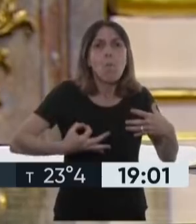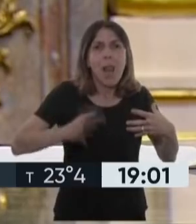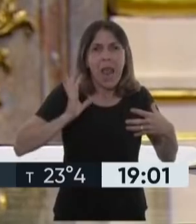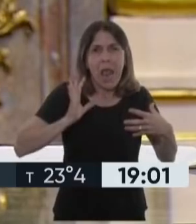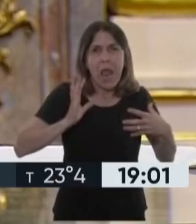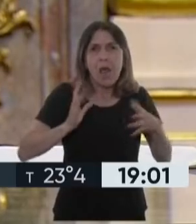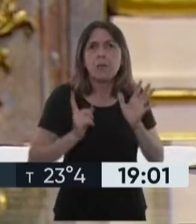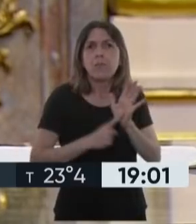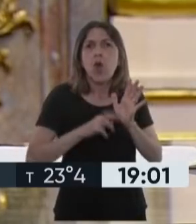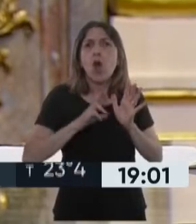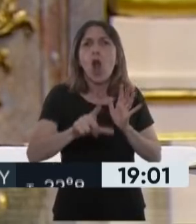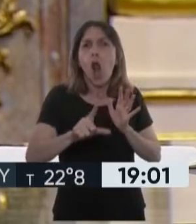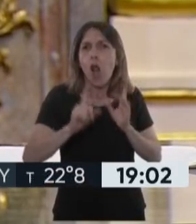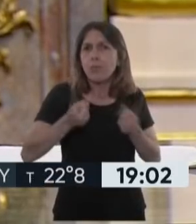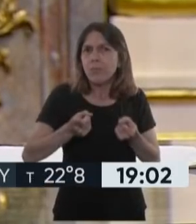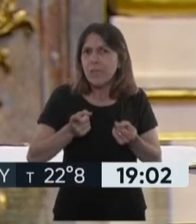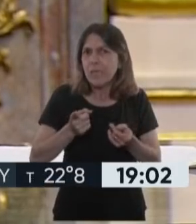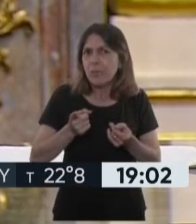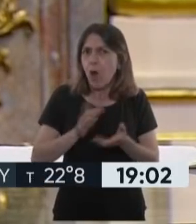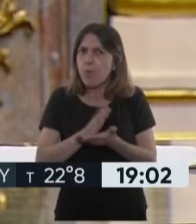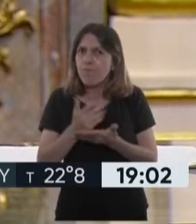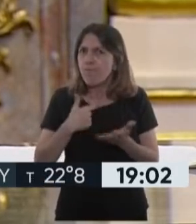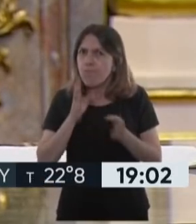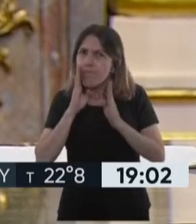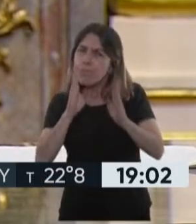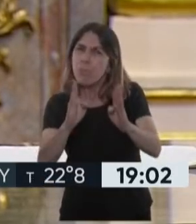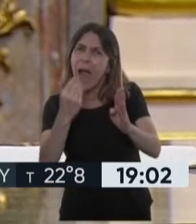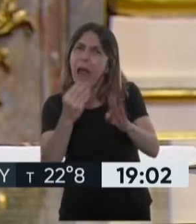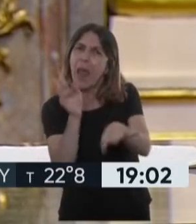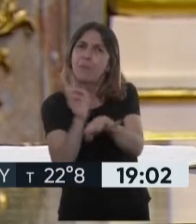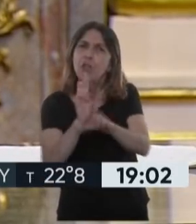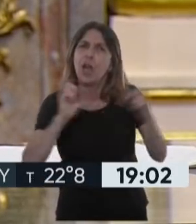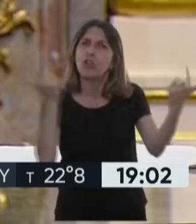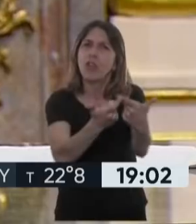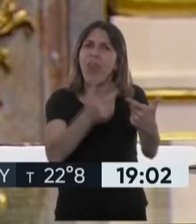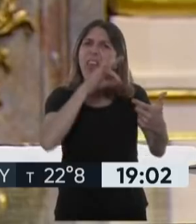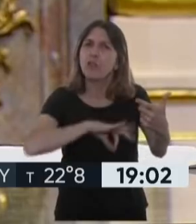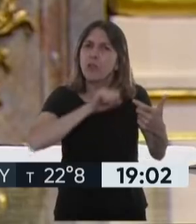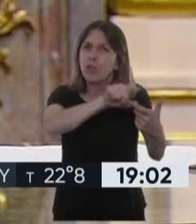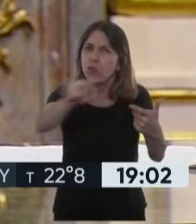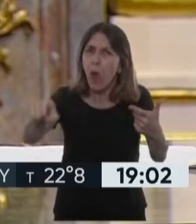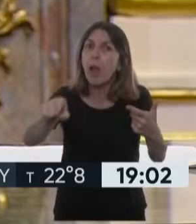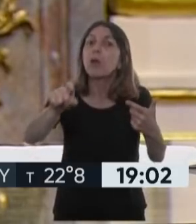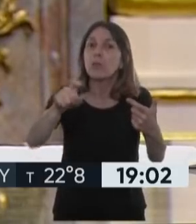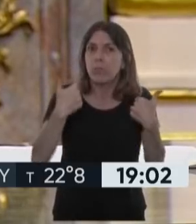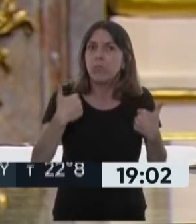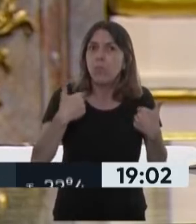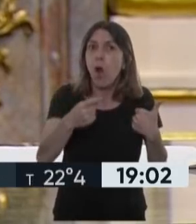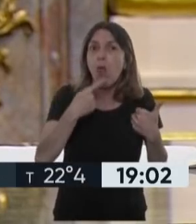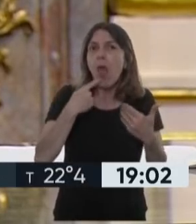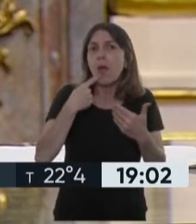rol que viene cumpliendo para proteger los ingresos de nuestra población, es lo que nos va a dar la posibilidad de